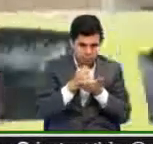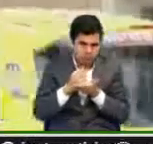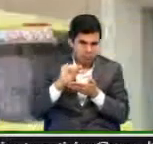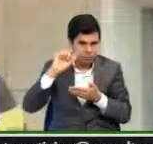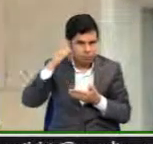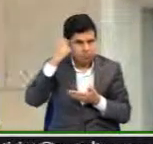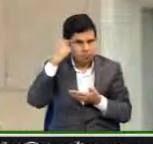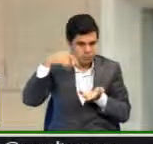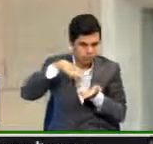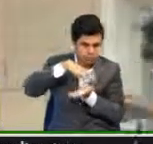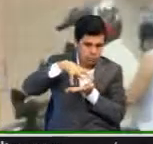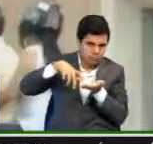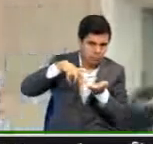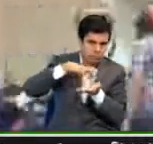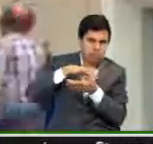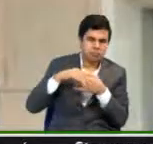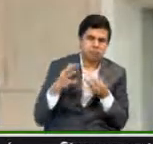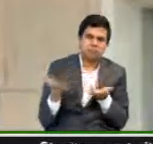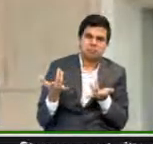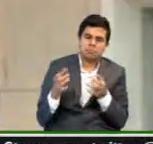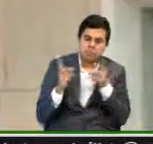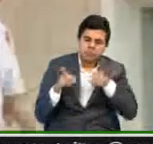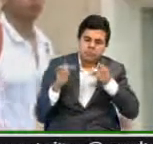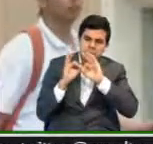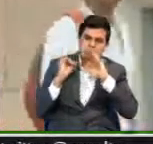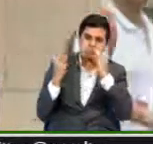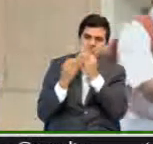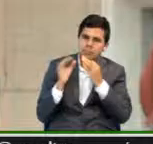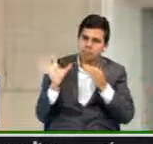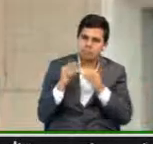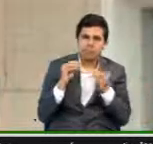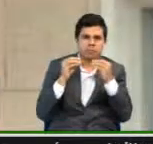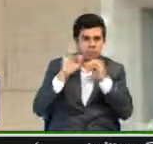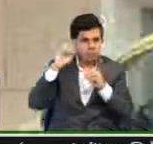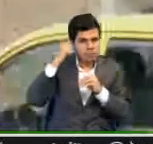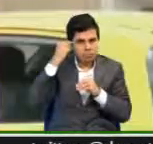el gobierno de Santander, se mantienen todas las familias y las mismas